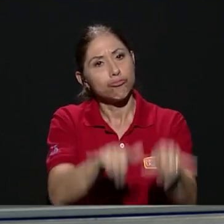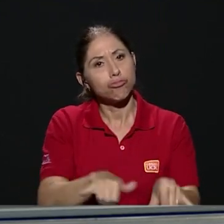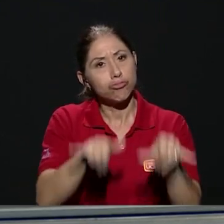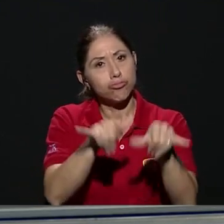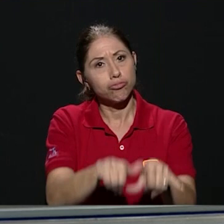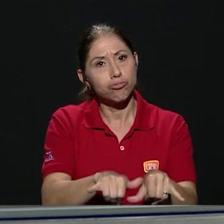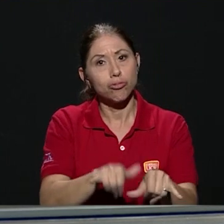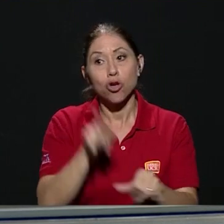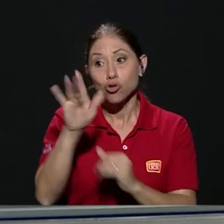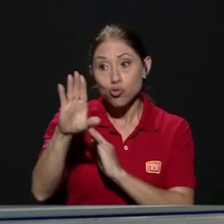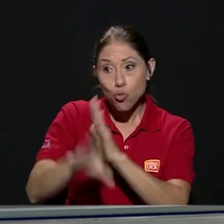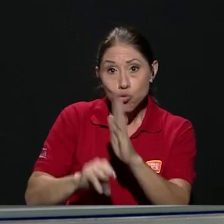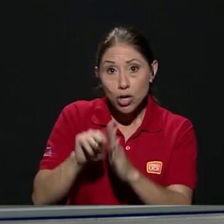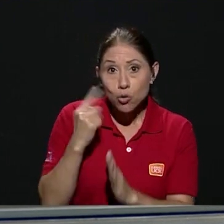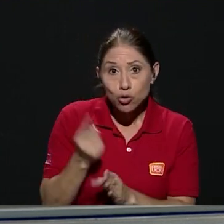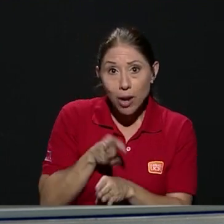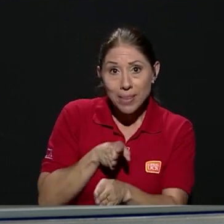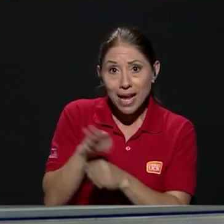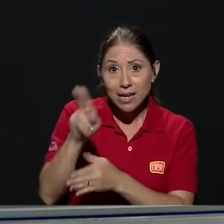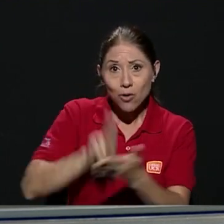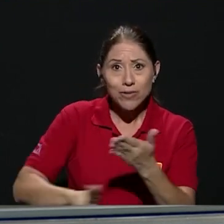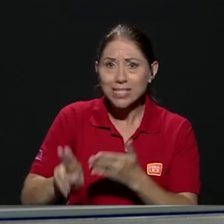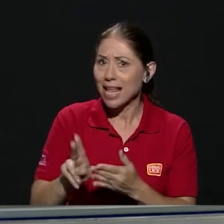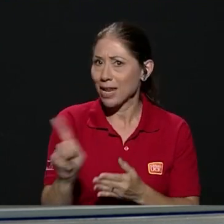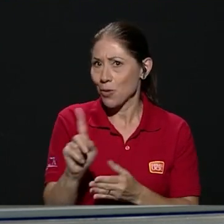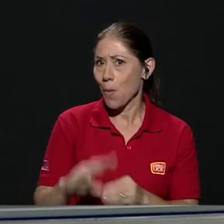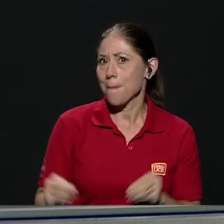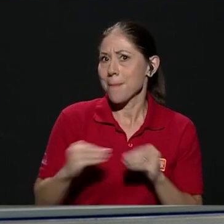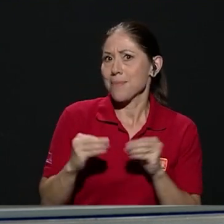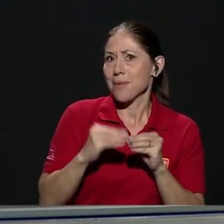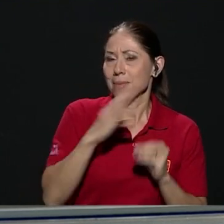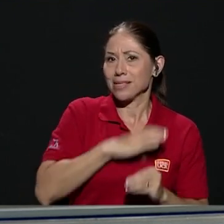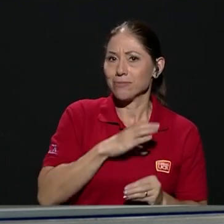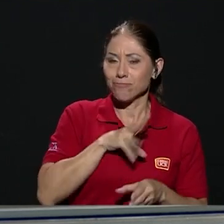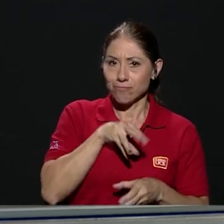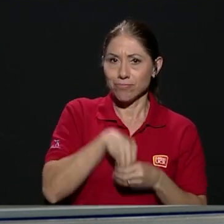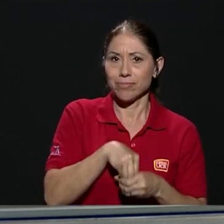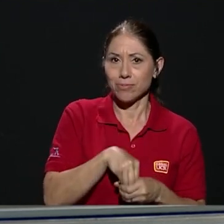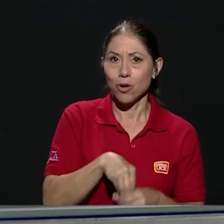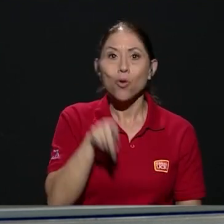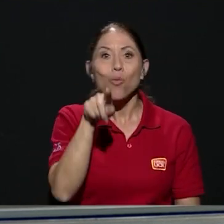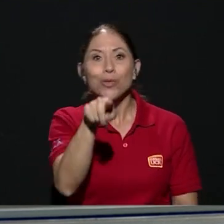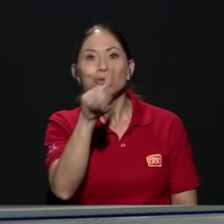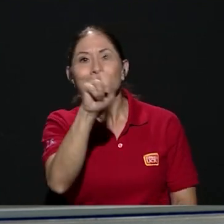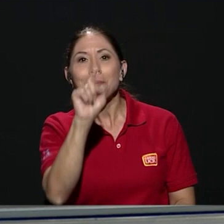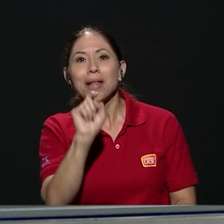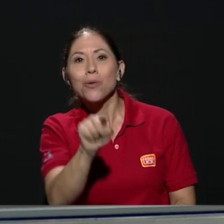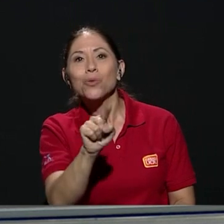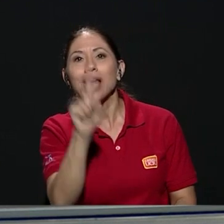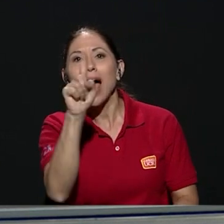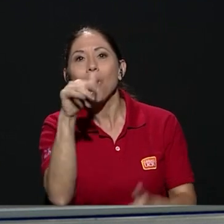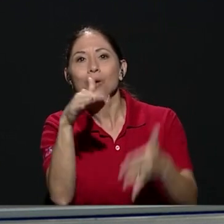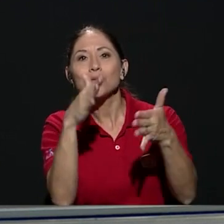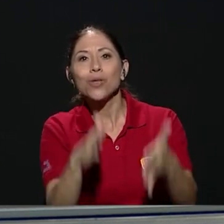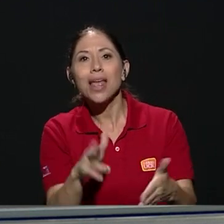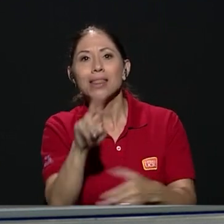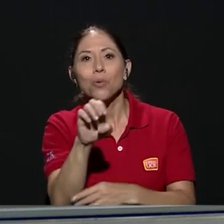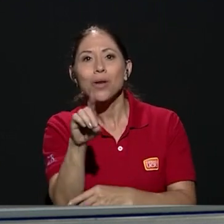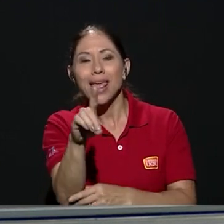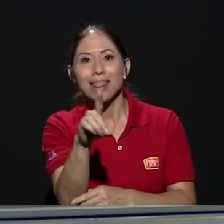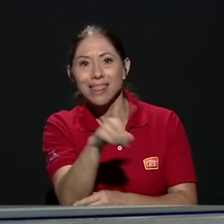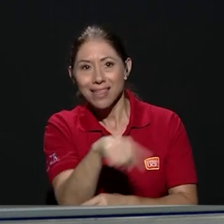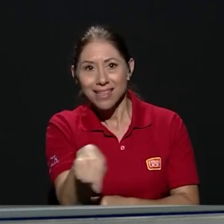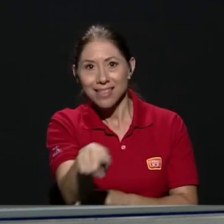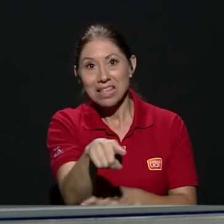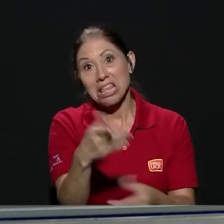mejor currículum más allá de solo tener una carrera universitaria. Y, por ejemplo, cuando se le pregunta a un estudiante UNED, y no dudo, ¿verdad?, de los demás compañeros en las